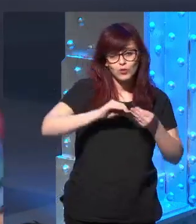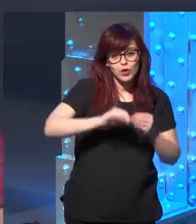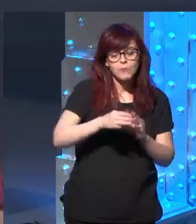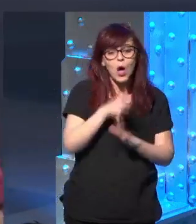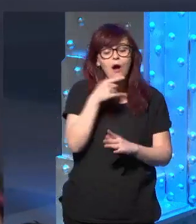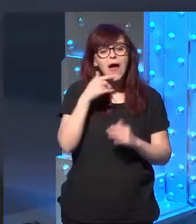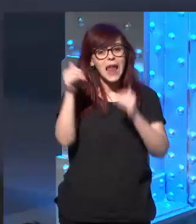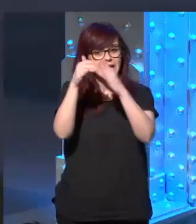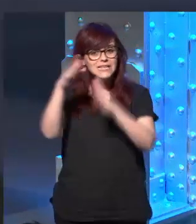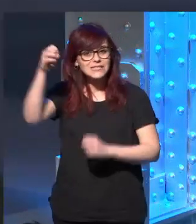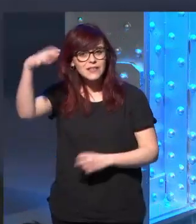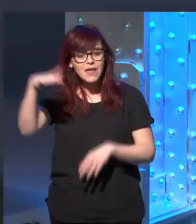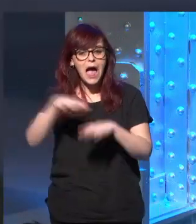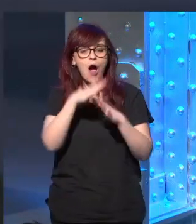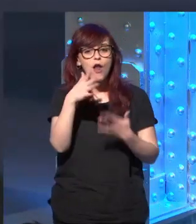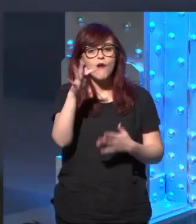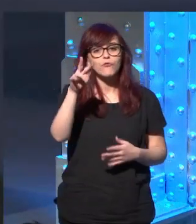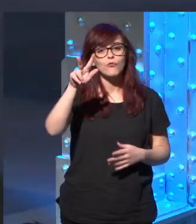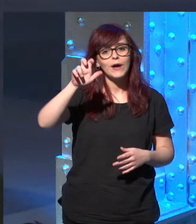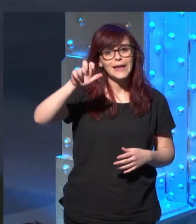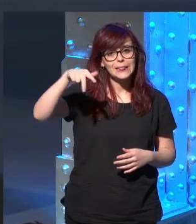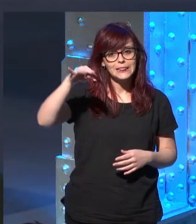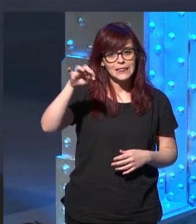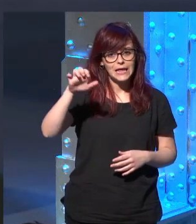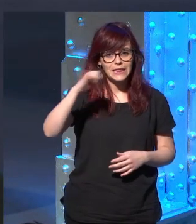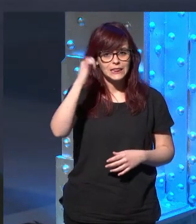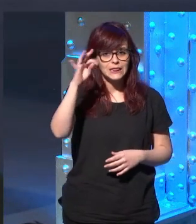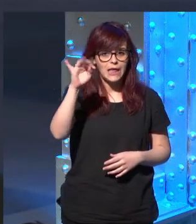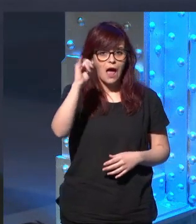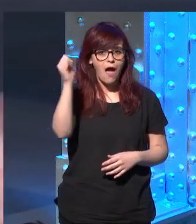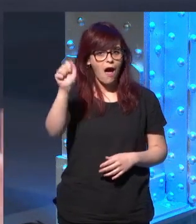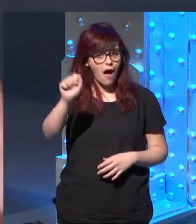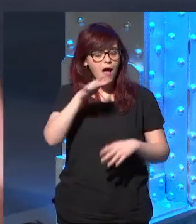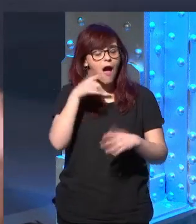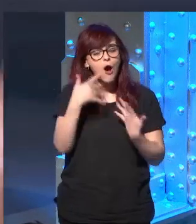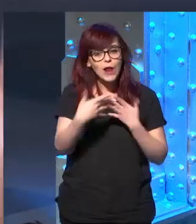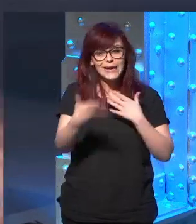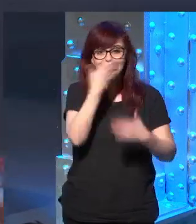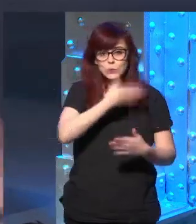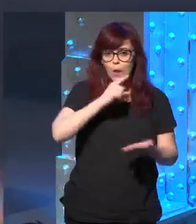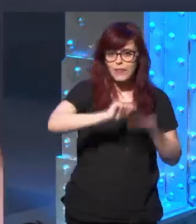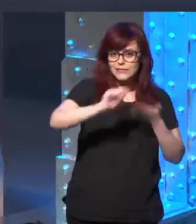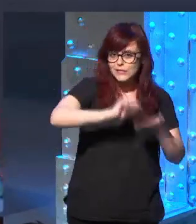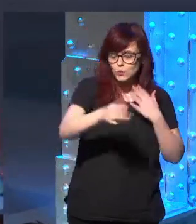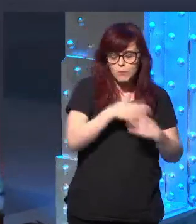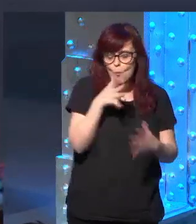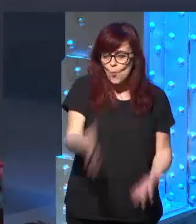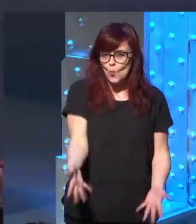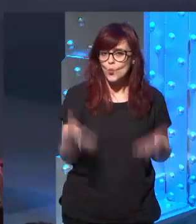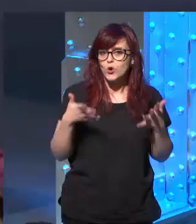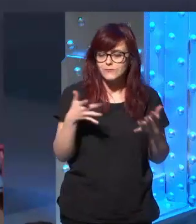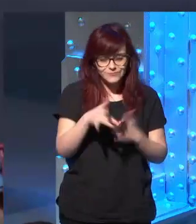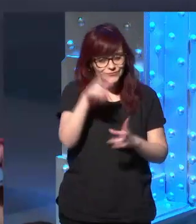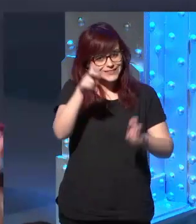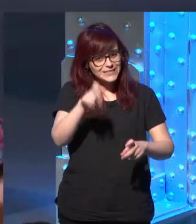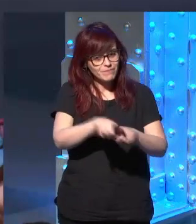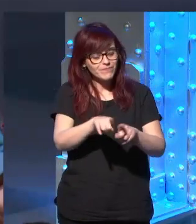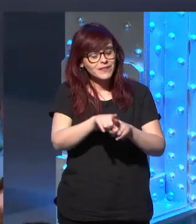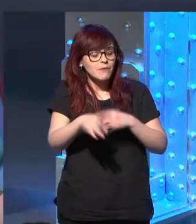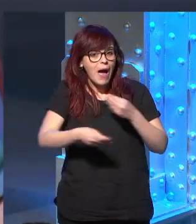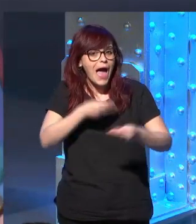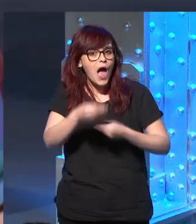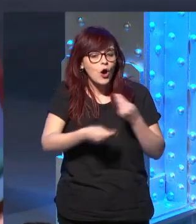Casa Encendida, ahora estoy en Fuente Taja, una escuela de escritura, y me doy cuenta de que me apasiona absolutamente